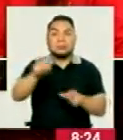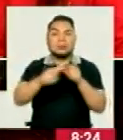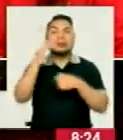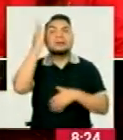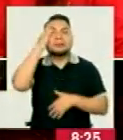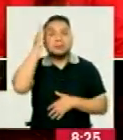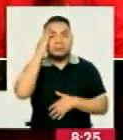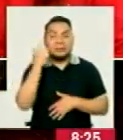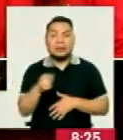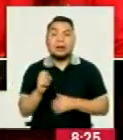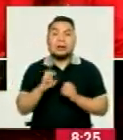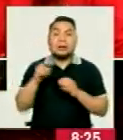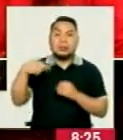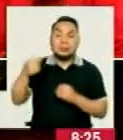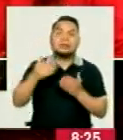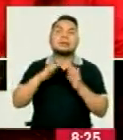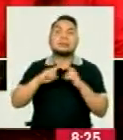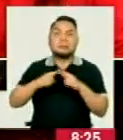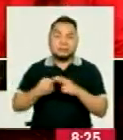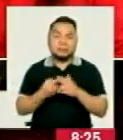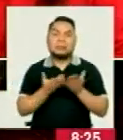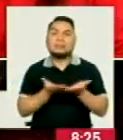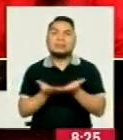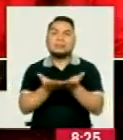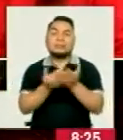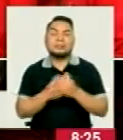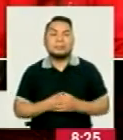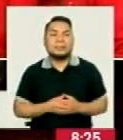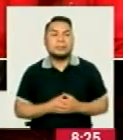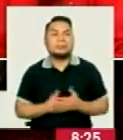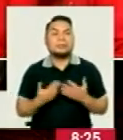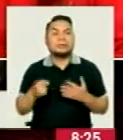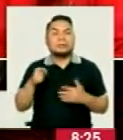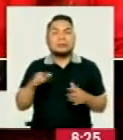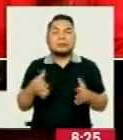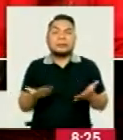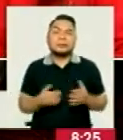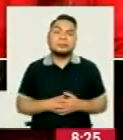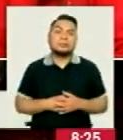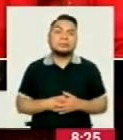que tales días van a iniciarse las caravanas. Y obviamente hay